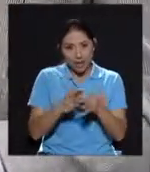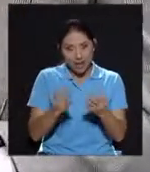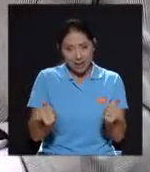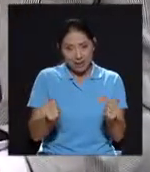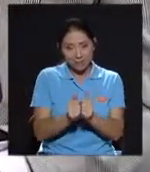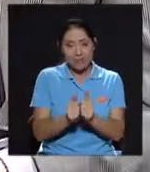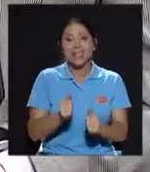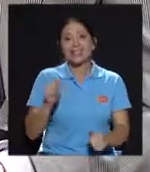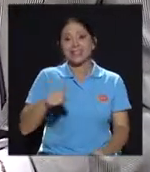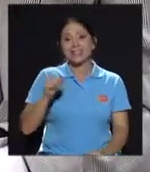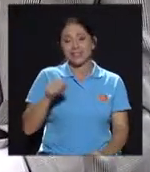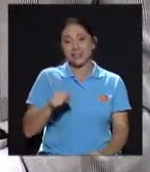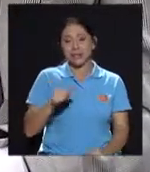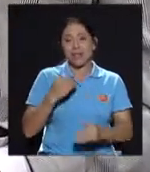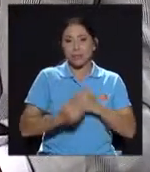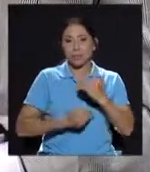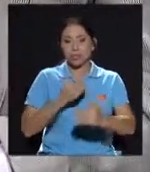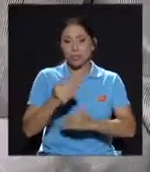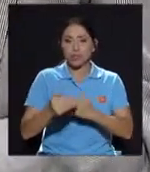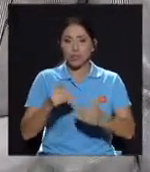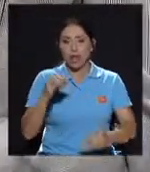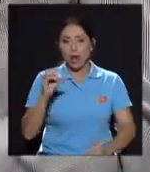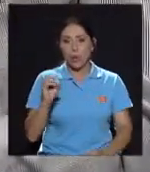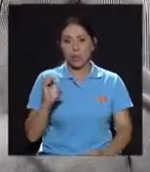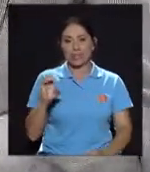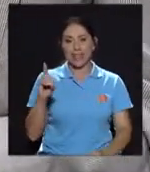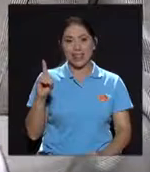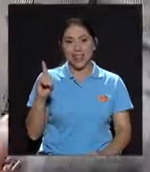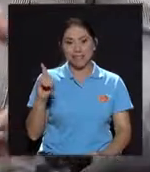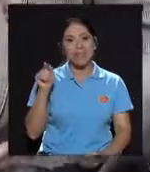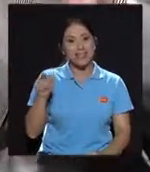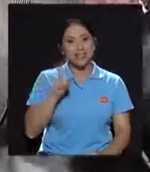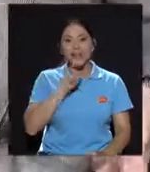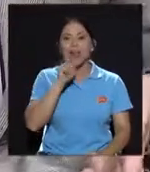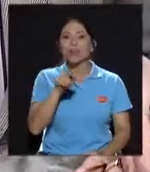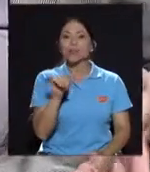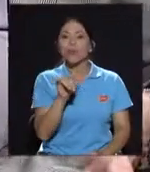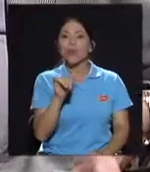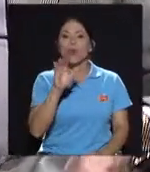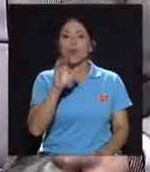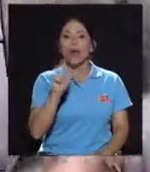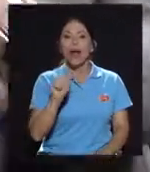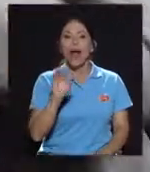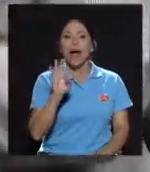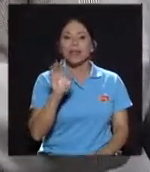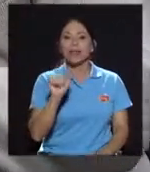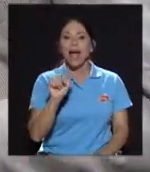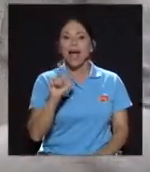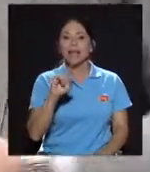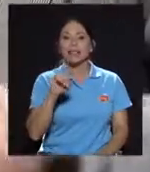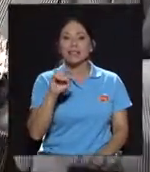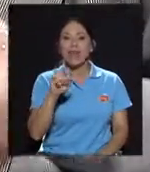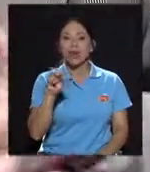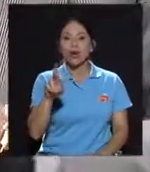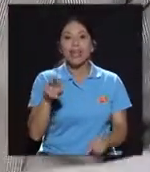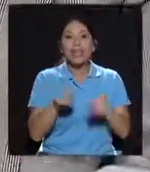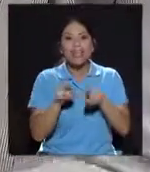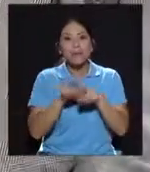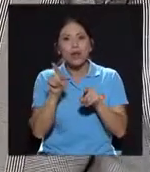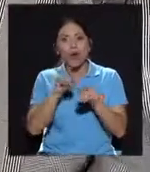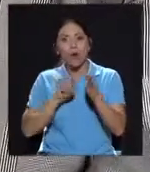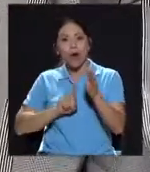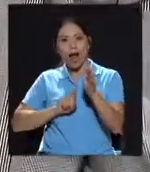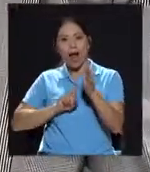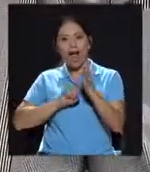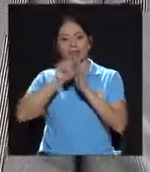proceso de la ocde es realmente un catalizador es yo diría que es un catalizador y una catapulta hace las dos cosas